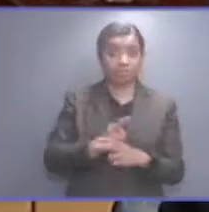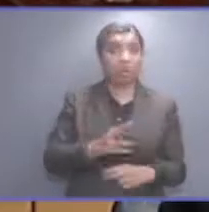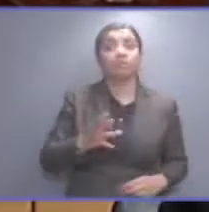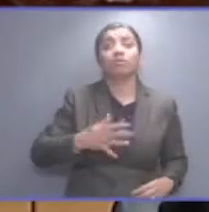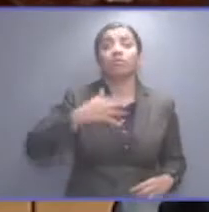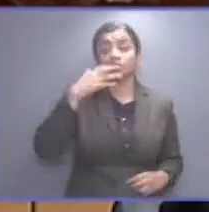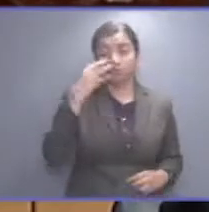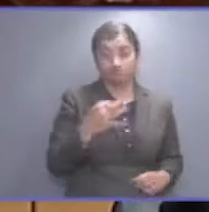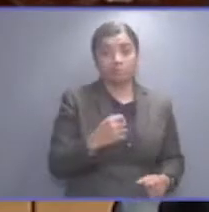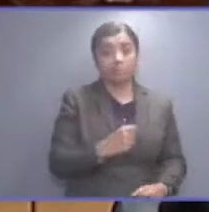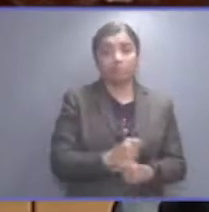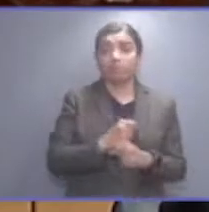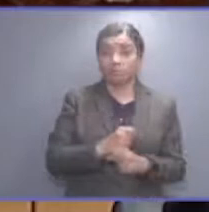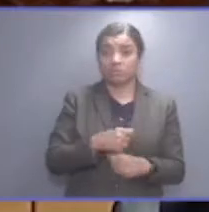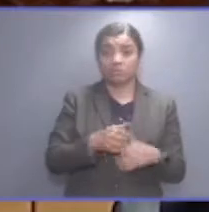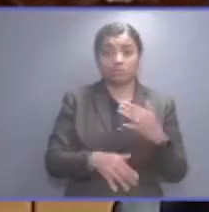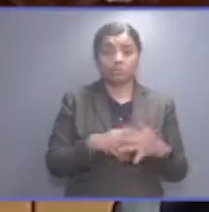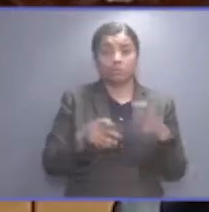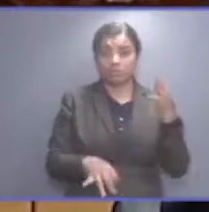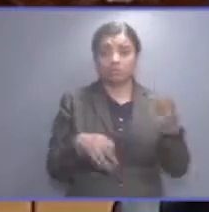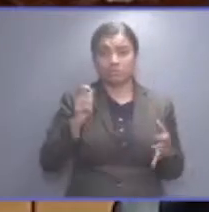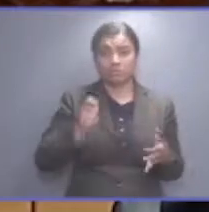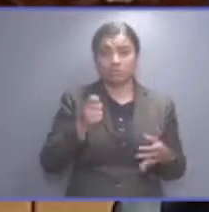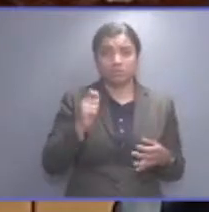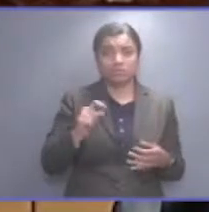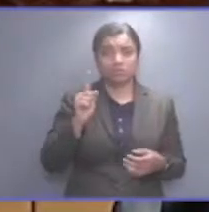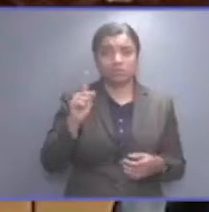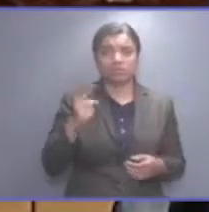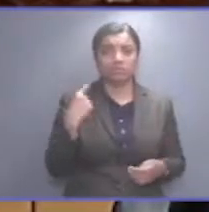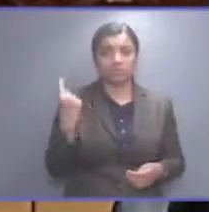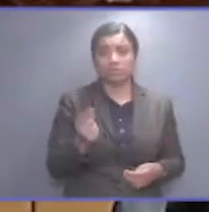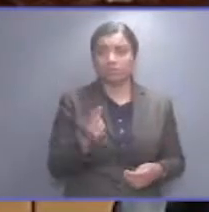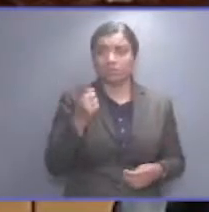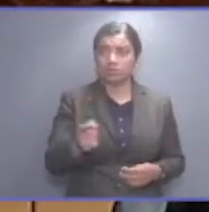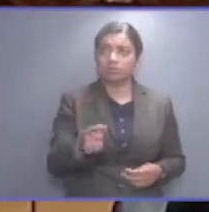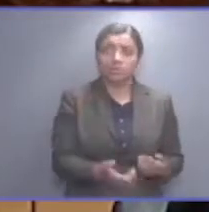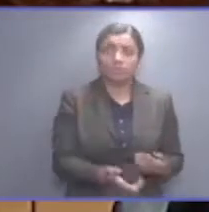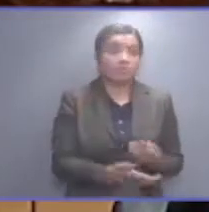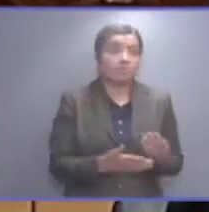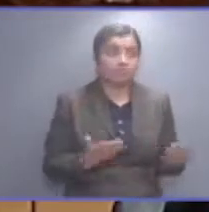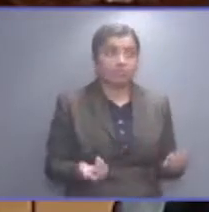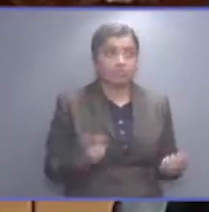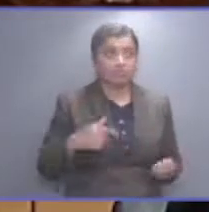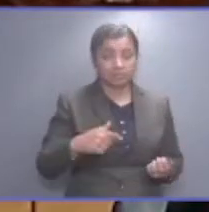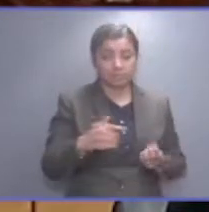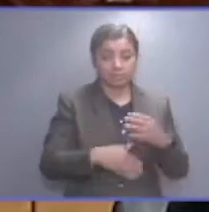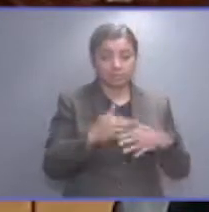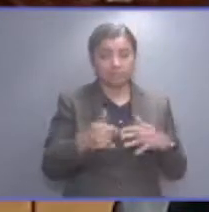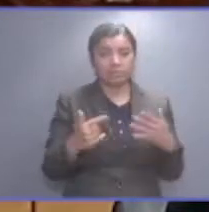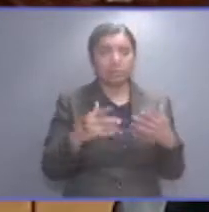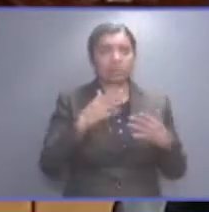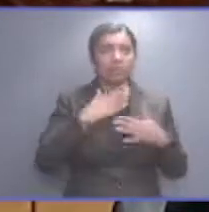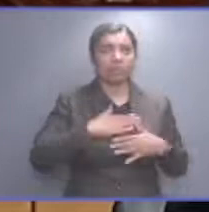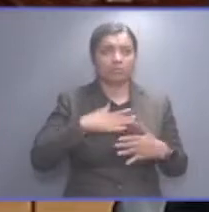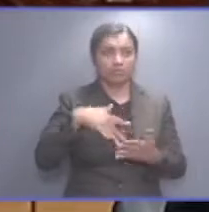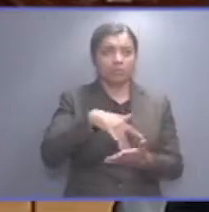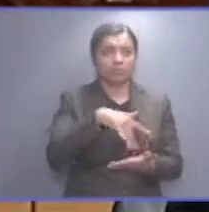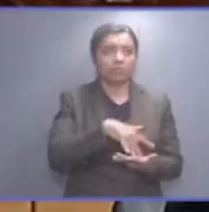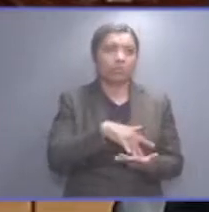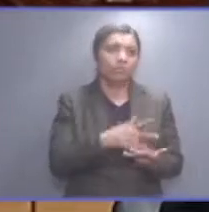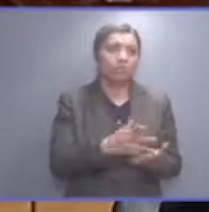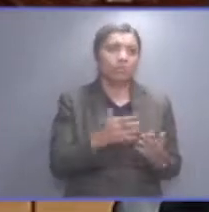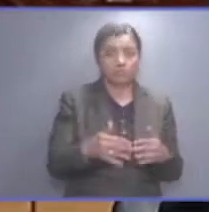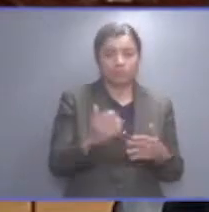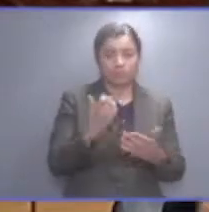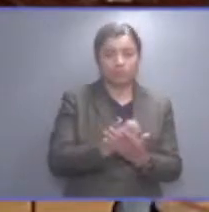a garantizar esa justicia financiera. Y no solamente eso, sino que viene a traer un alivio a las bolsas de